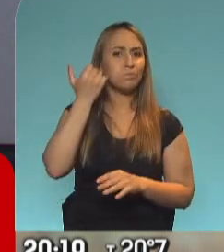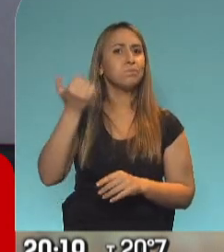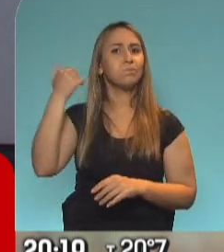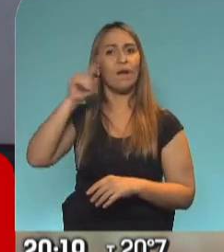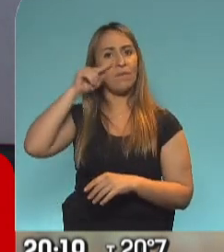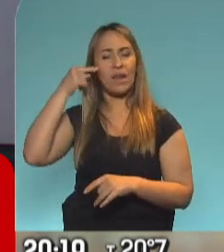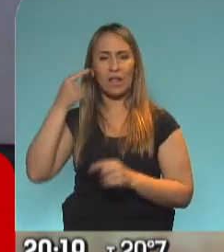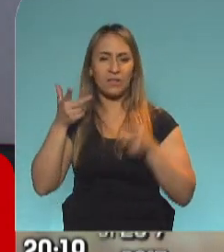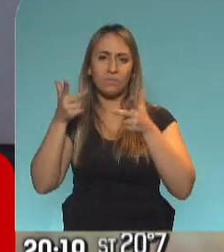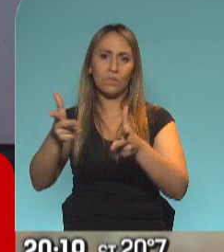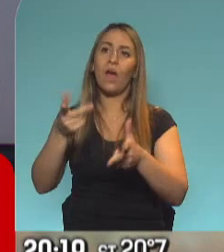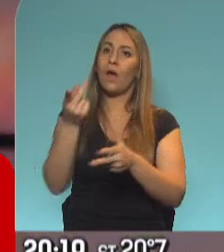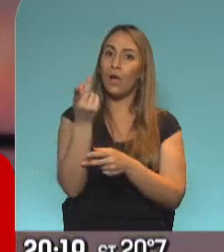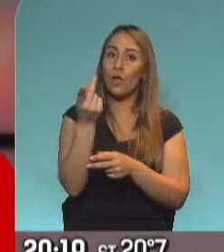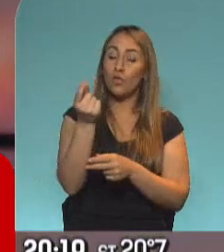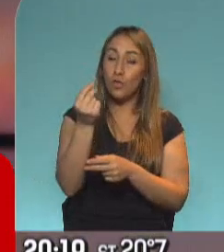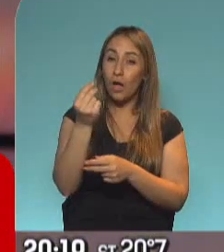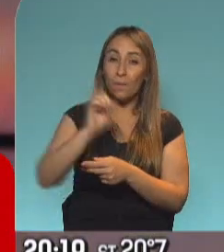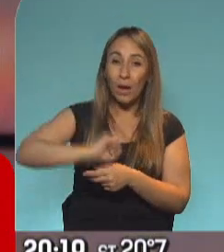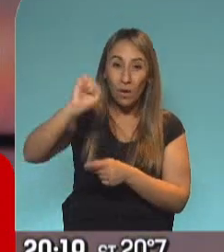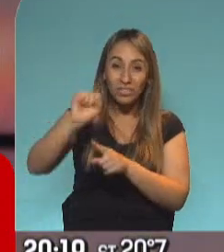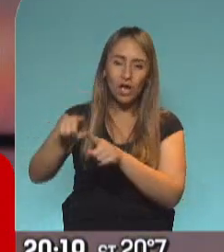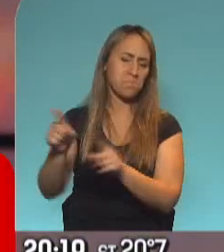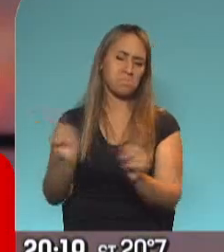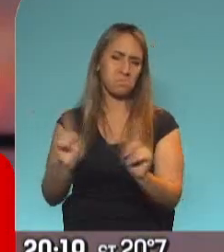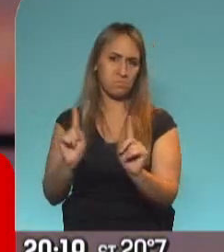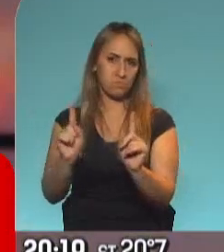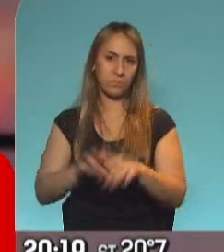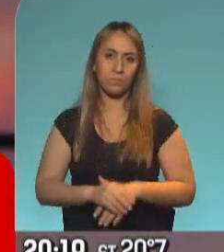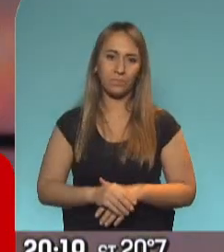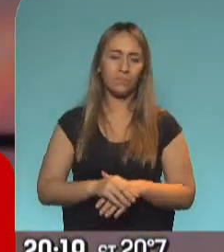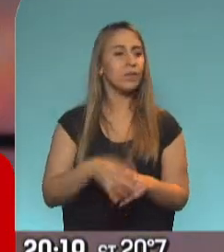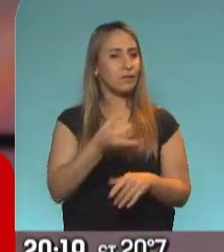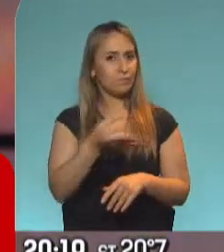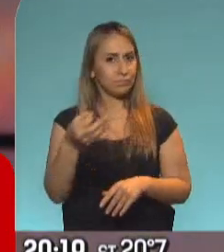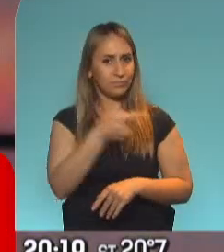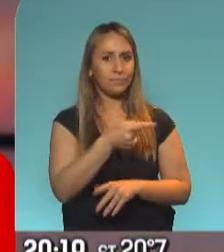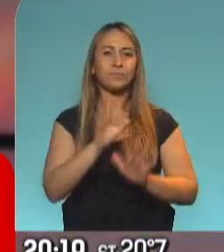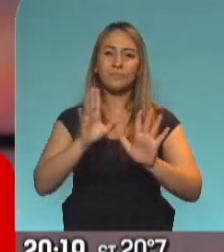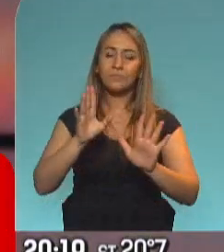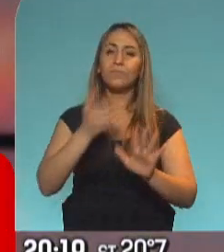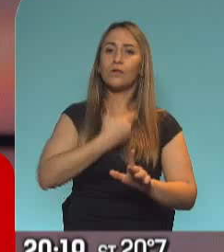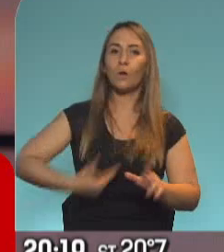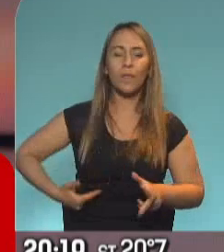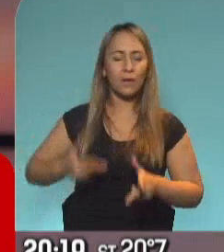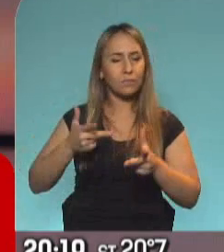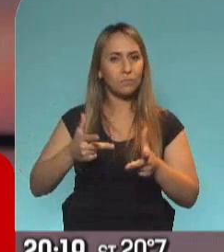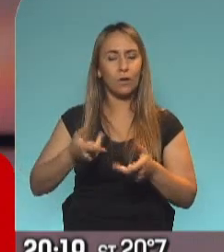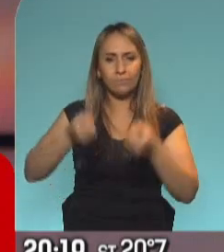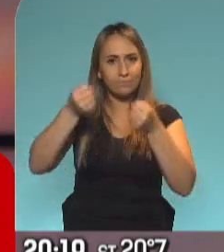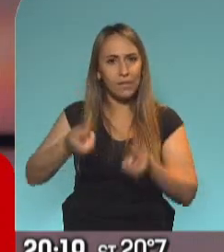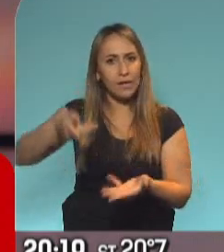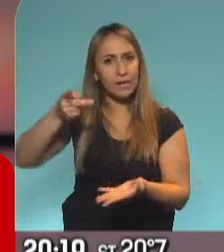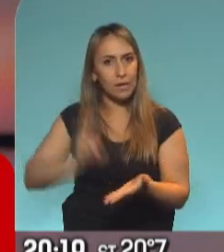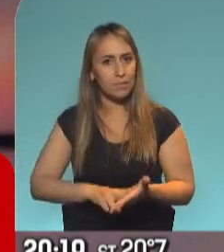negar una devaluación, ¿no? Sí, exactamente, Ari. Bien como decís vos, ¿no? Lo que pasa es que, y acá hace énfasis el gobierno, es que los valores que en